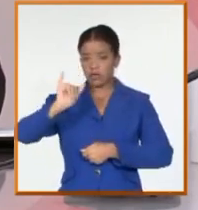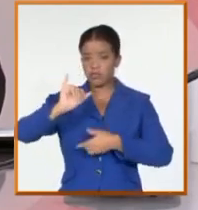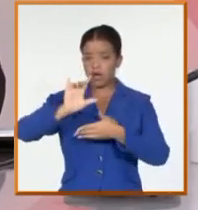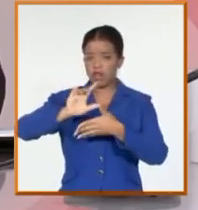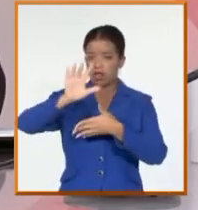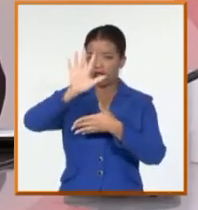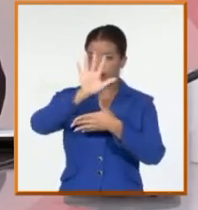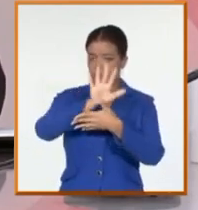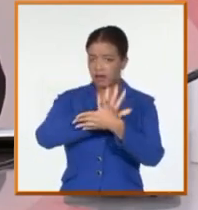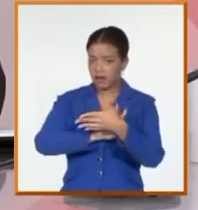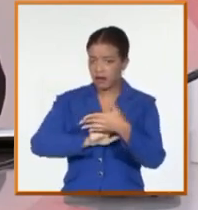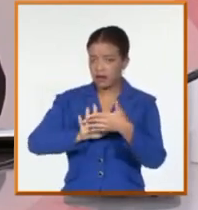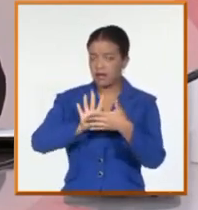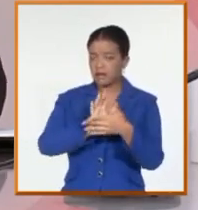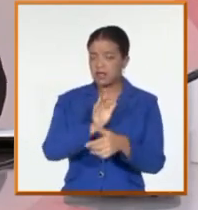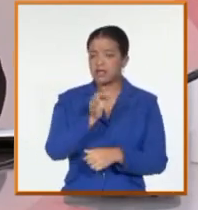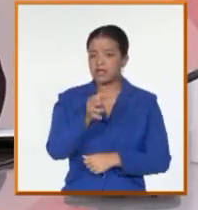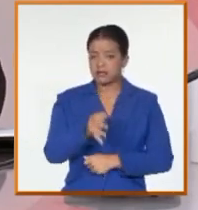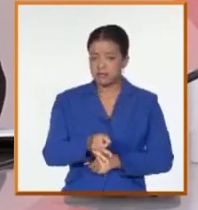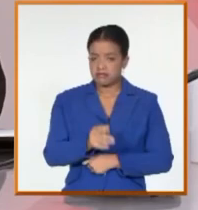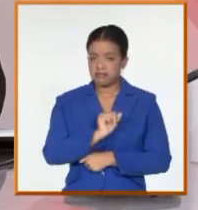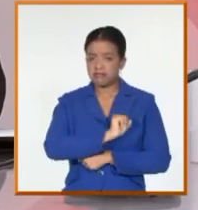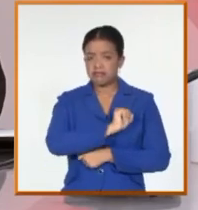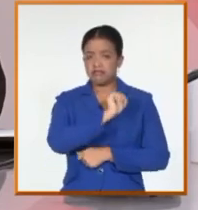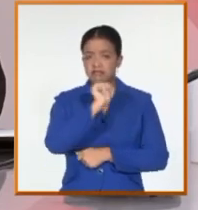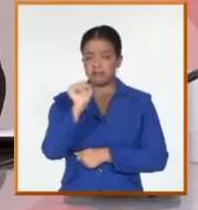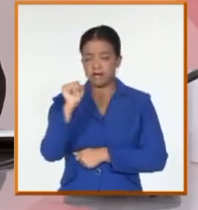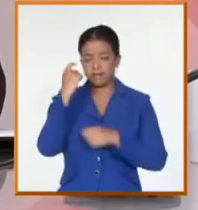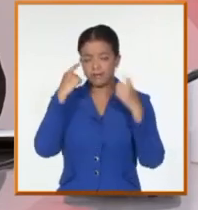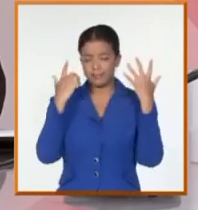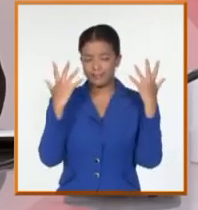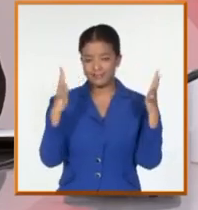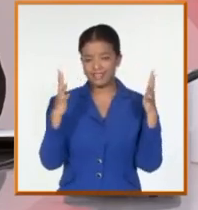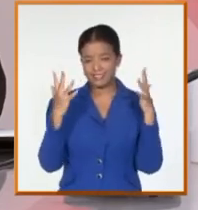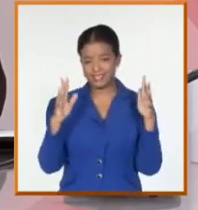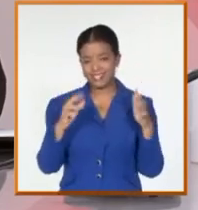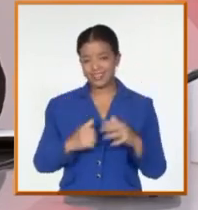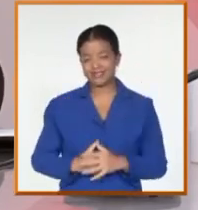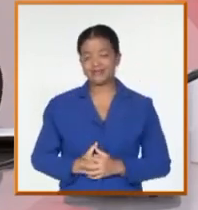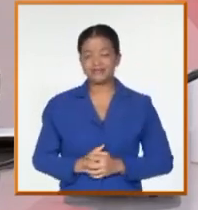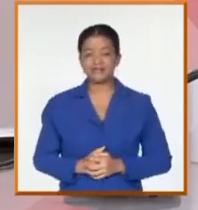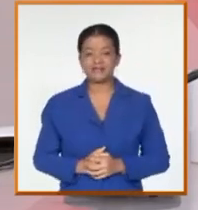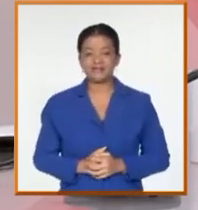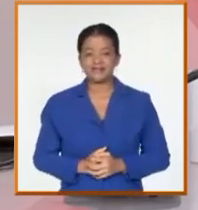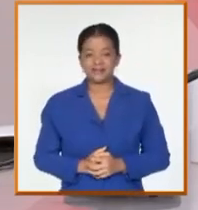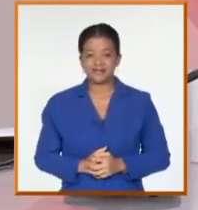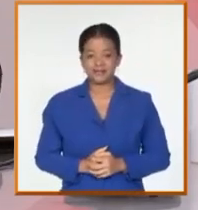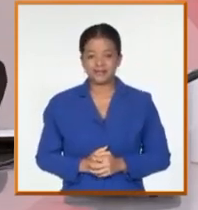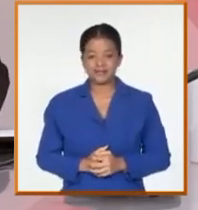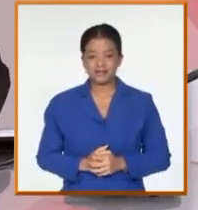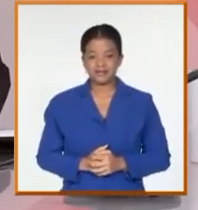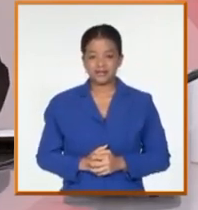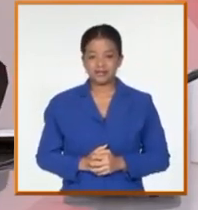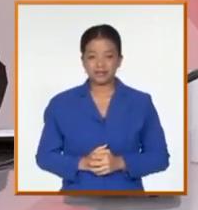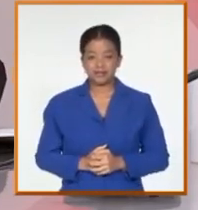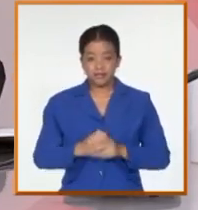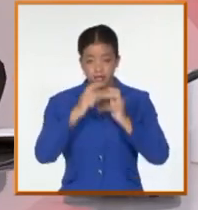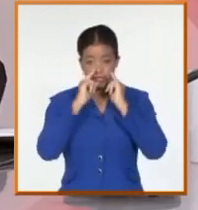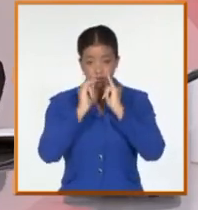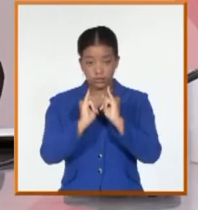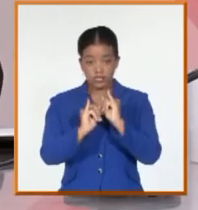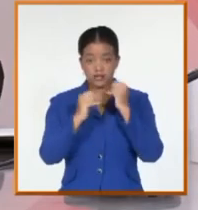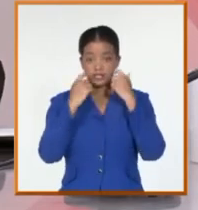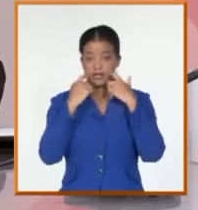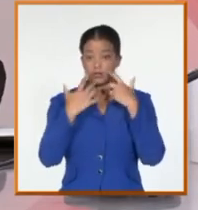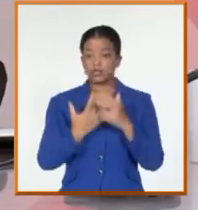nuestra región con este premio otorgado por la Ops en sus 60 conferencias anual es nuestra noticia del día